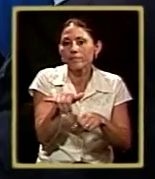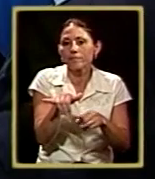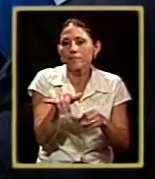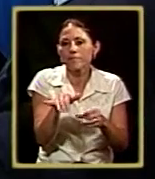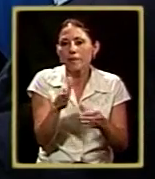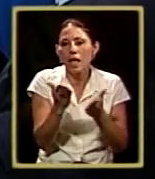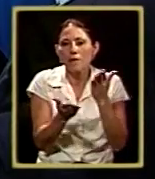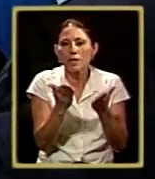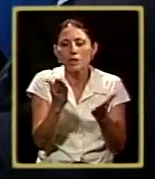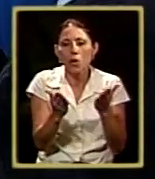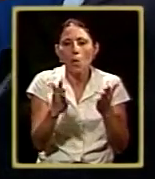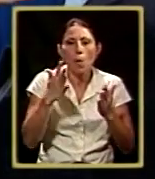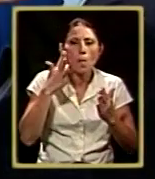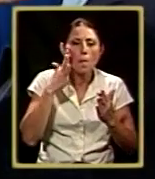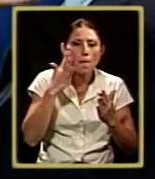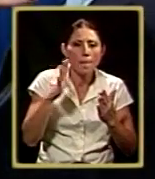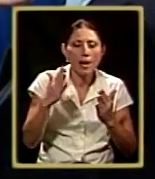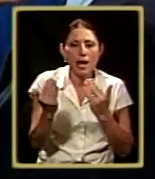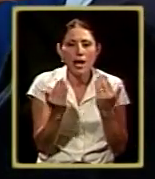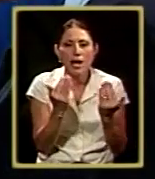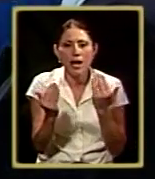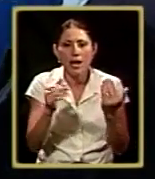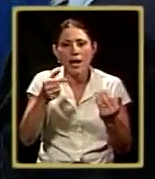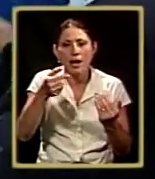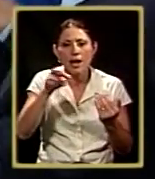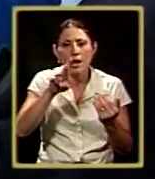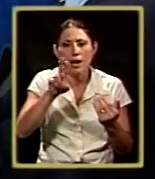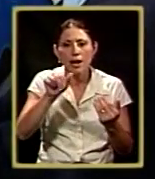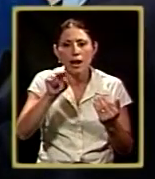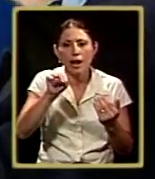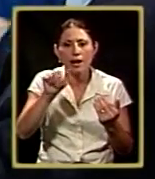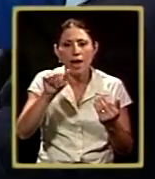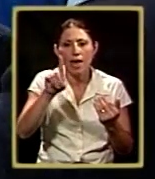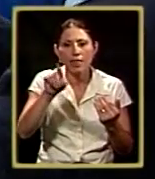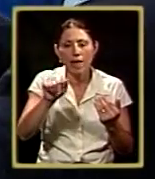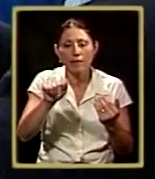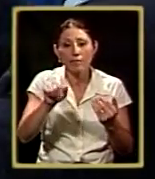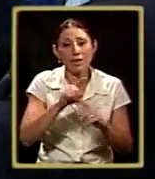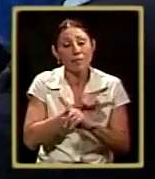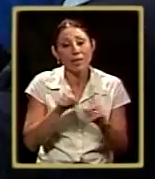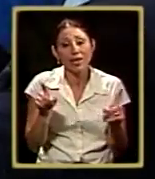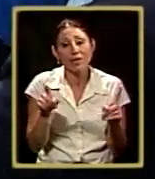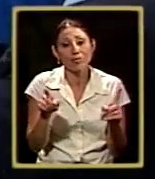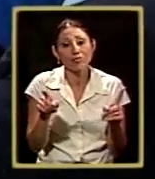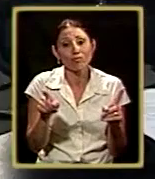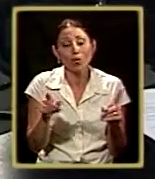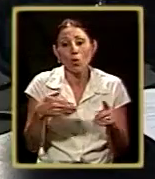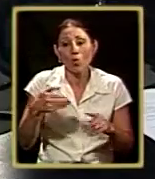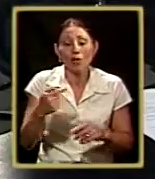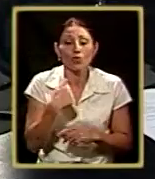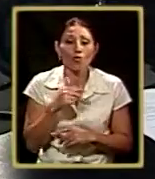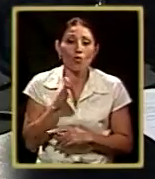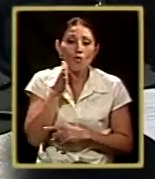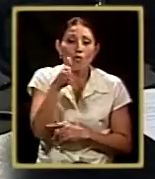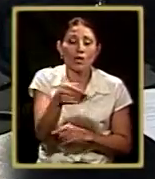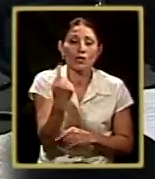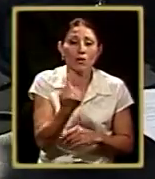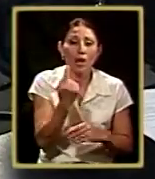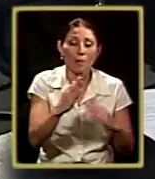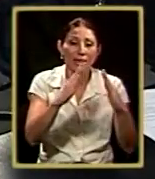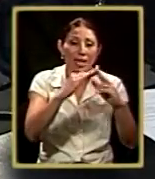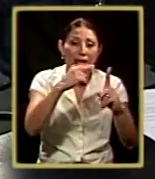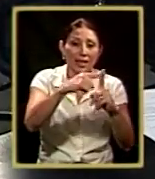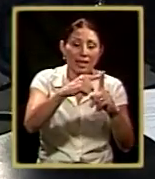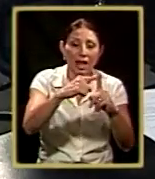lo Granada, ¿verdad? Claro. Pero bueno, lo que había era eso, es decir, la catedral, el hotel